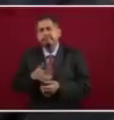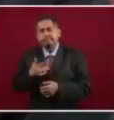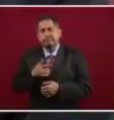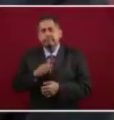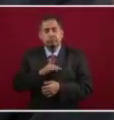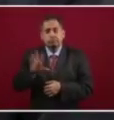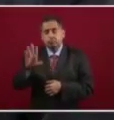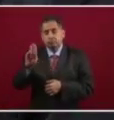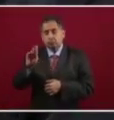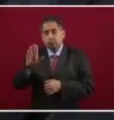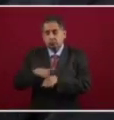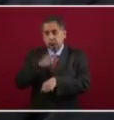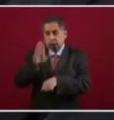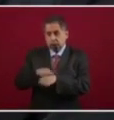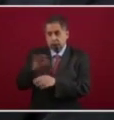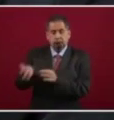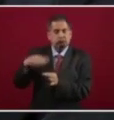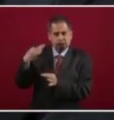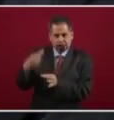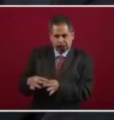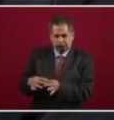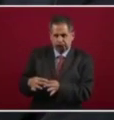como 90